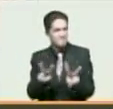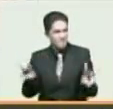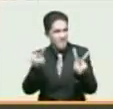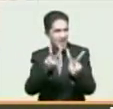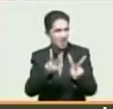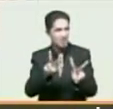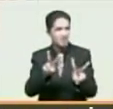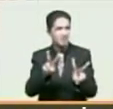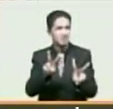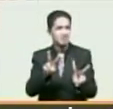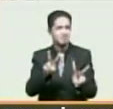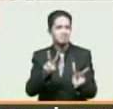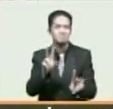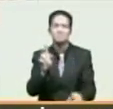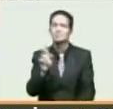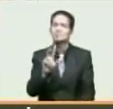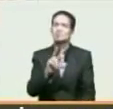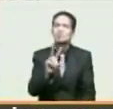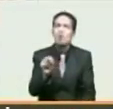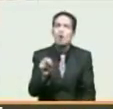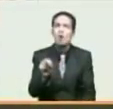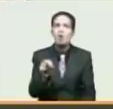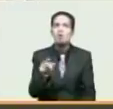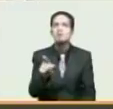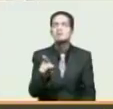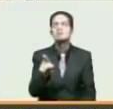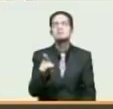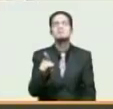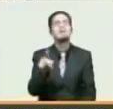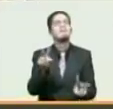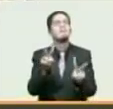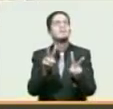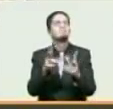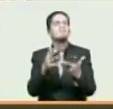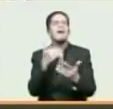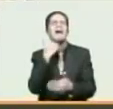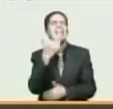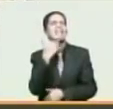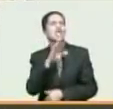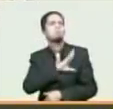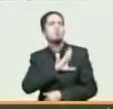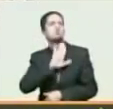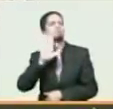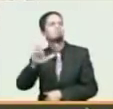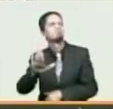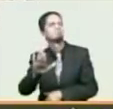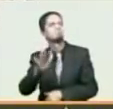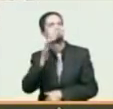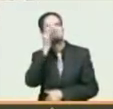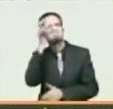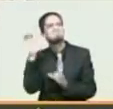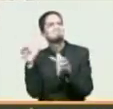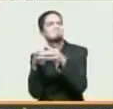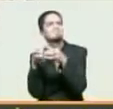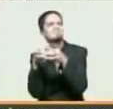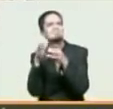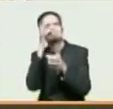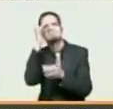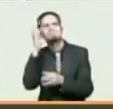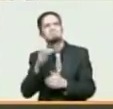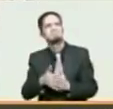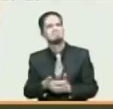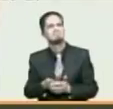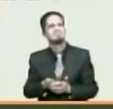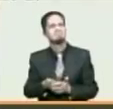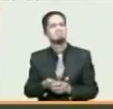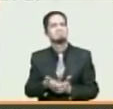No. Son valores de la burguesía. Son valores de la burguesía. Los